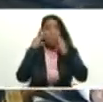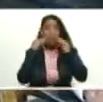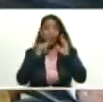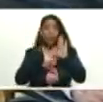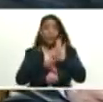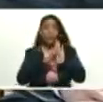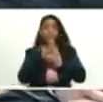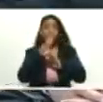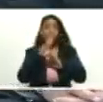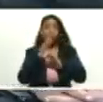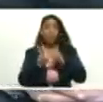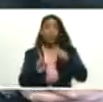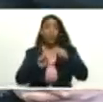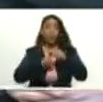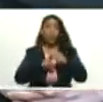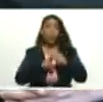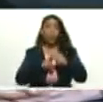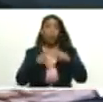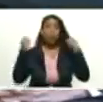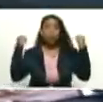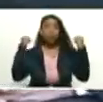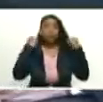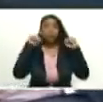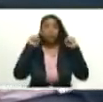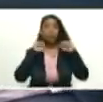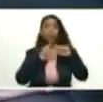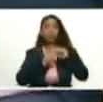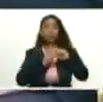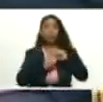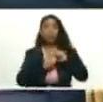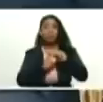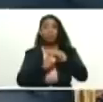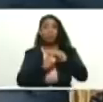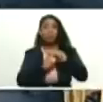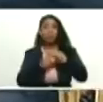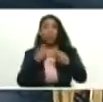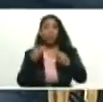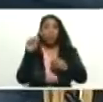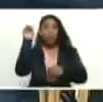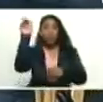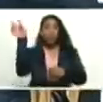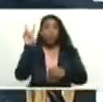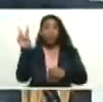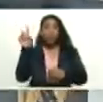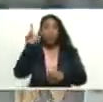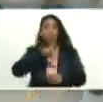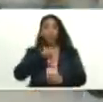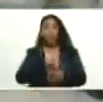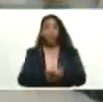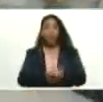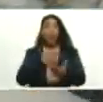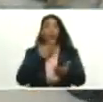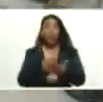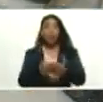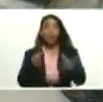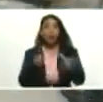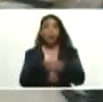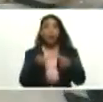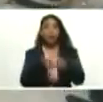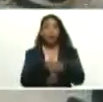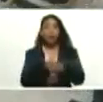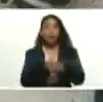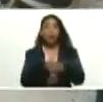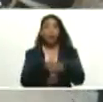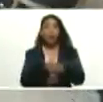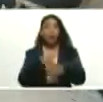experiencia y viene a sumar prácticas positivas para una Venezuela que lo necesita. Así que agradezco al equipo de la Fiscalía de la